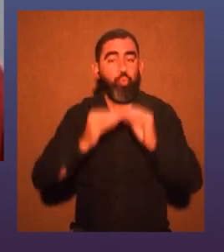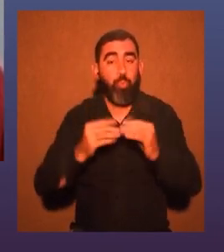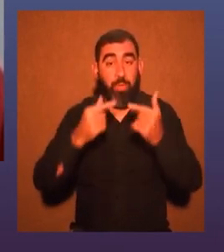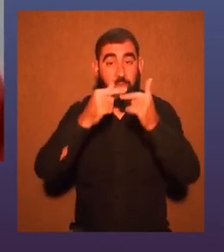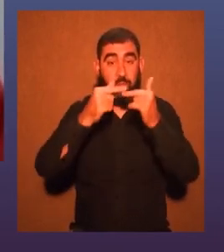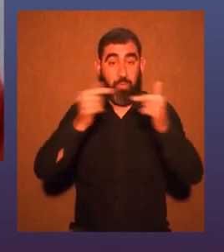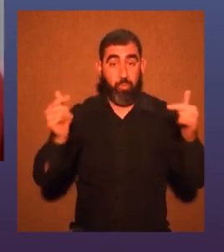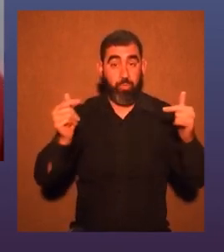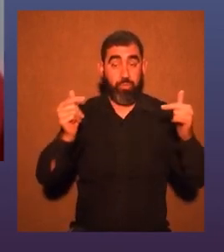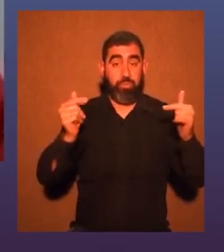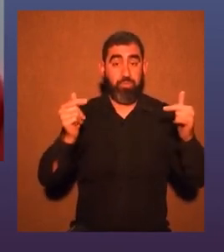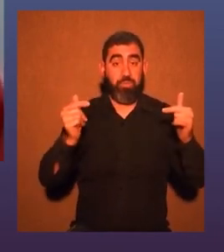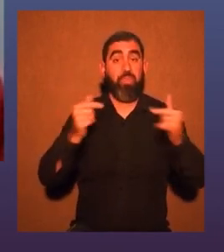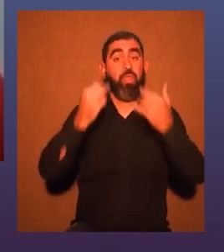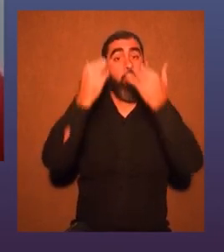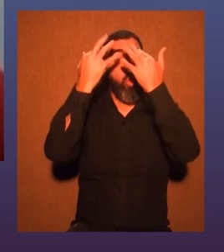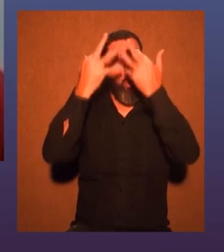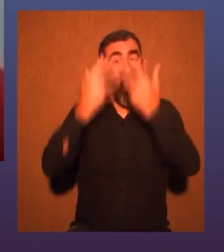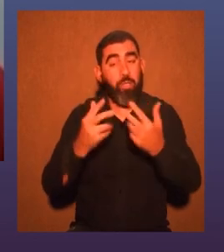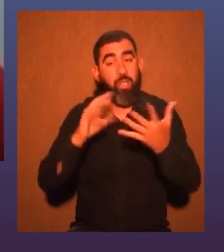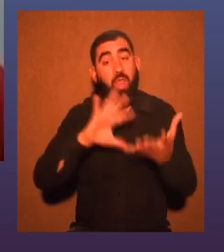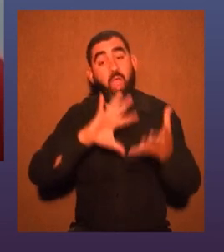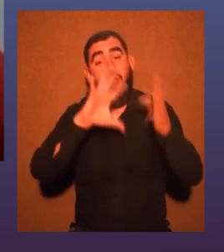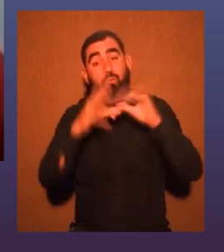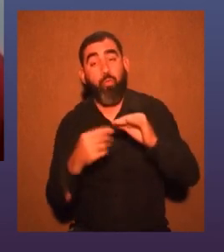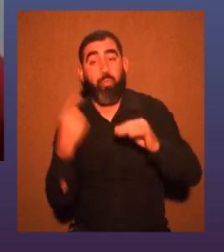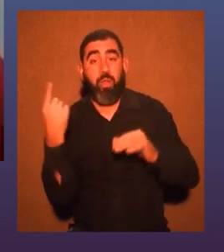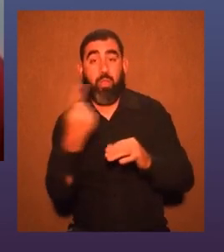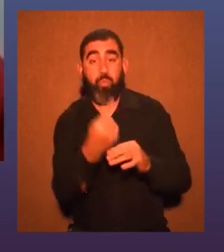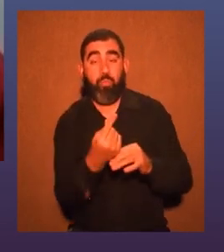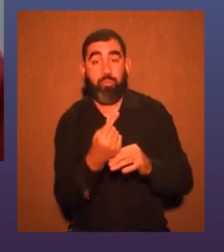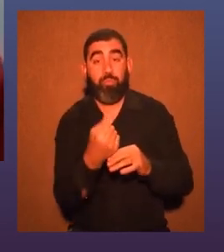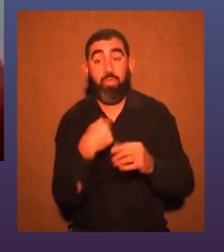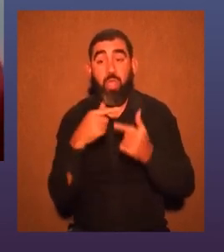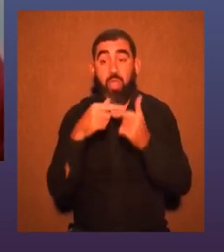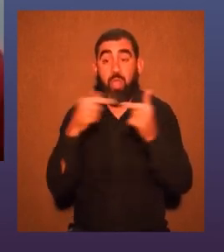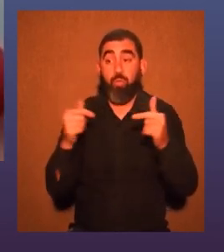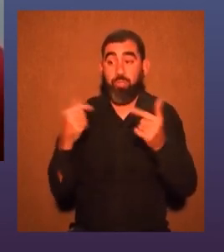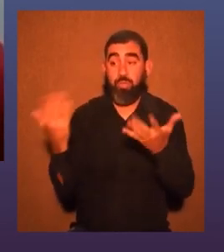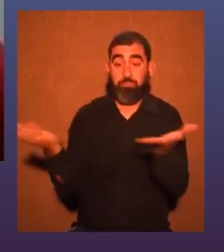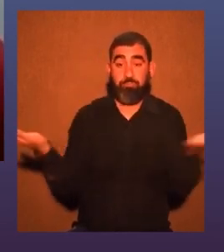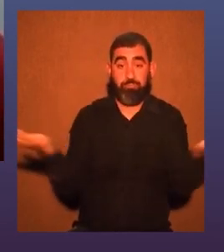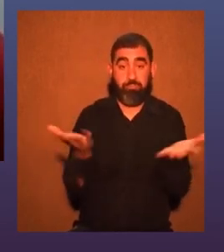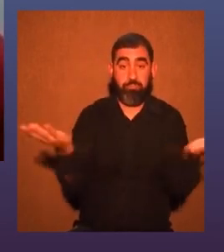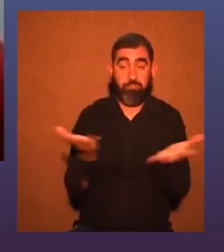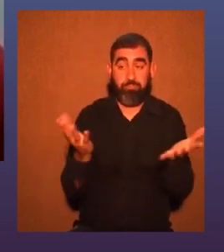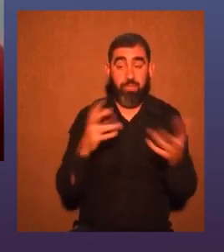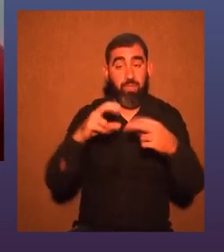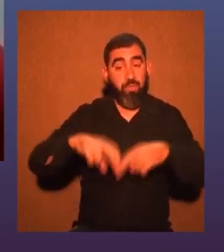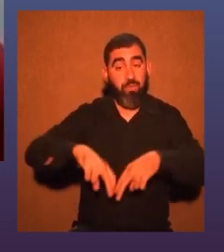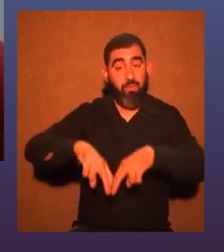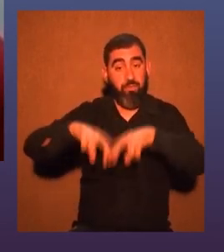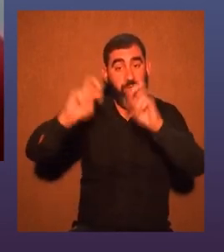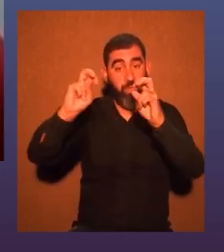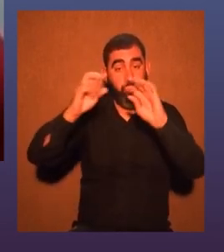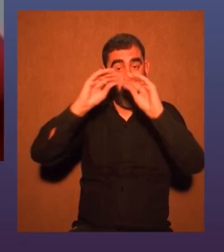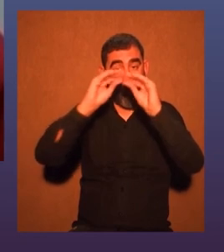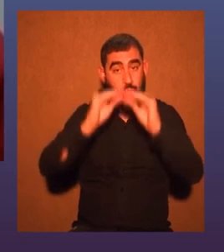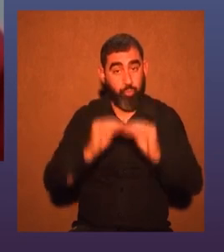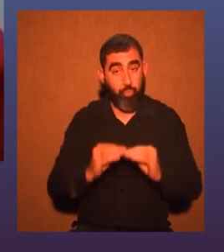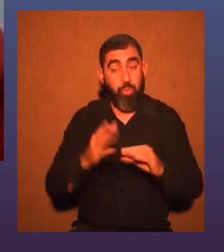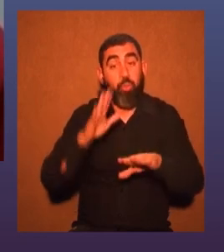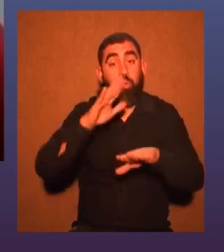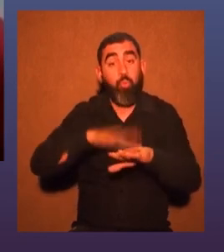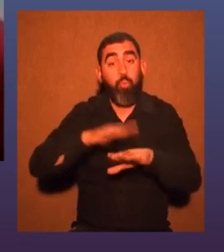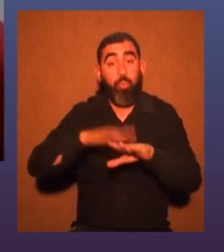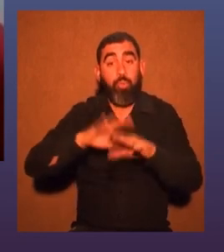elementos dados y organizarlos de determinada manera. Y bueno, los elementos dados son estos que vamos acumulando en la investigación y en un